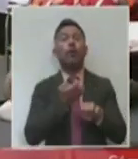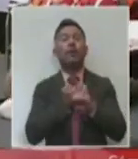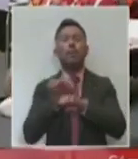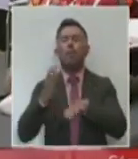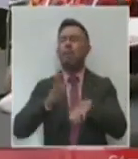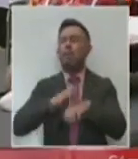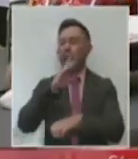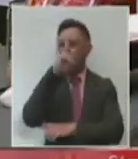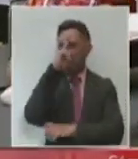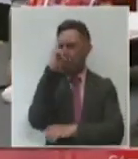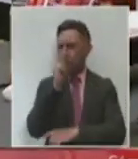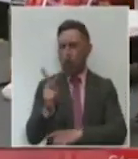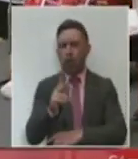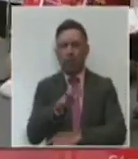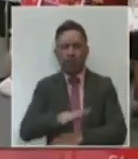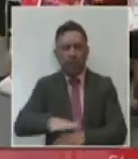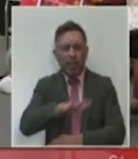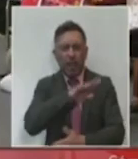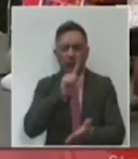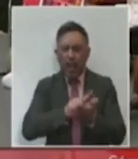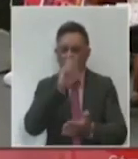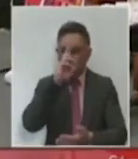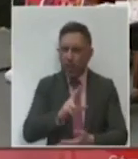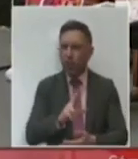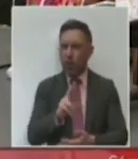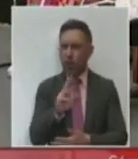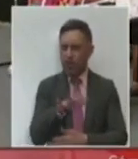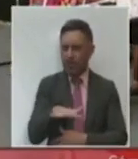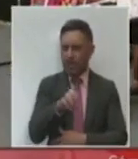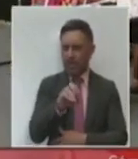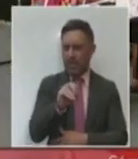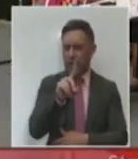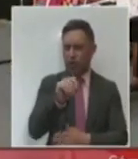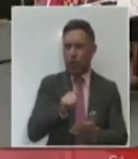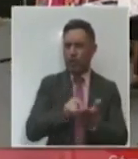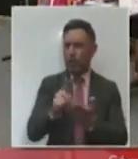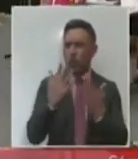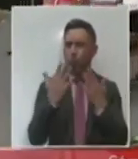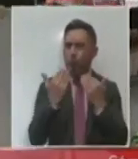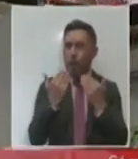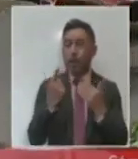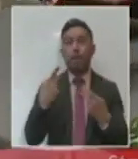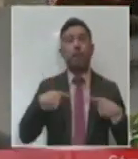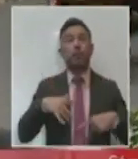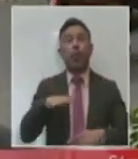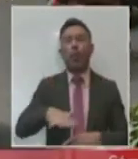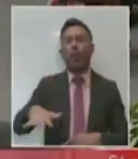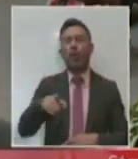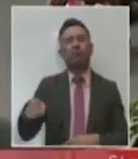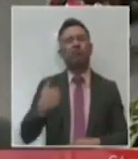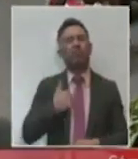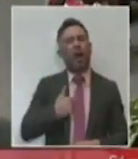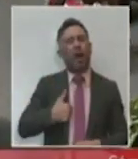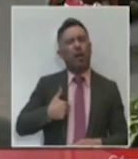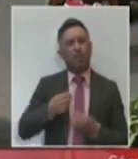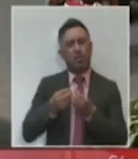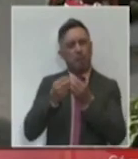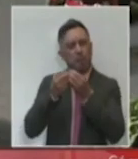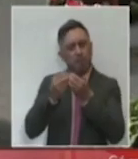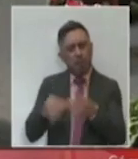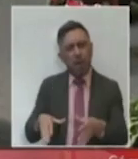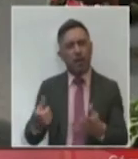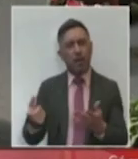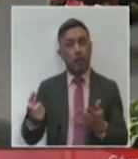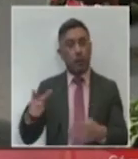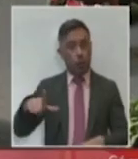términos de Estado de Derecho, pero sobre todo desafortunadas para sus ciudadanos, porque no hay una autoridad